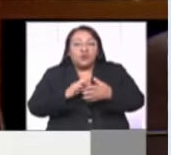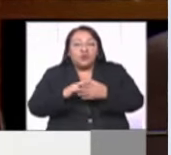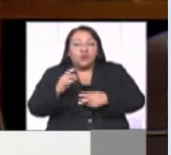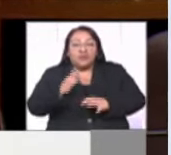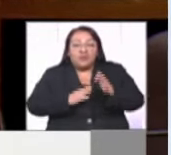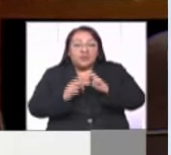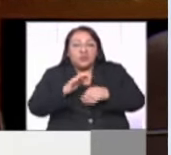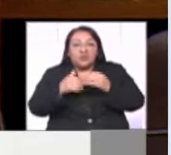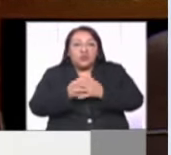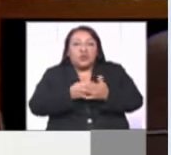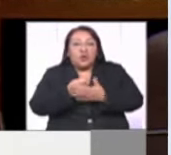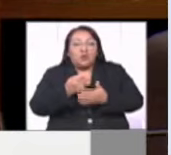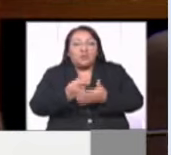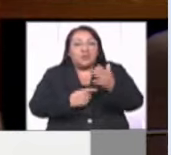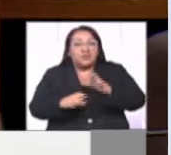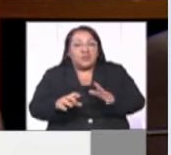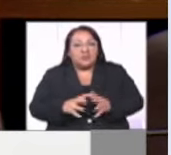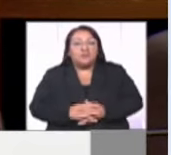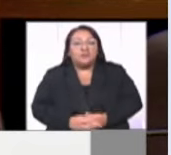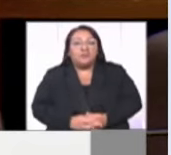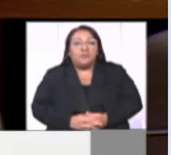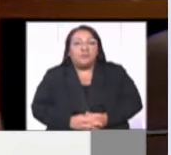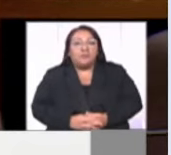las compañías.